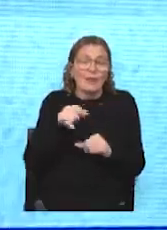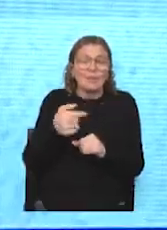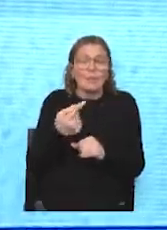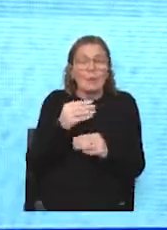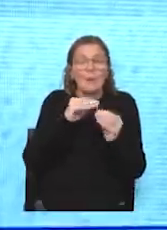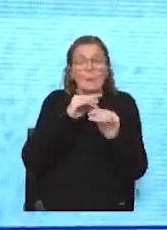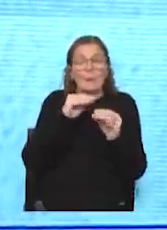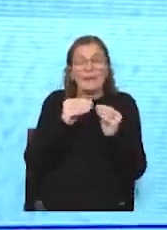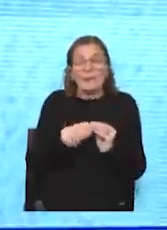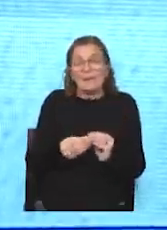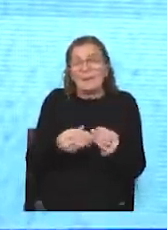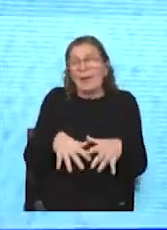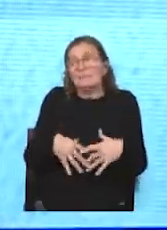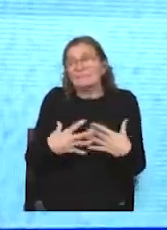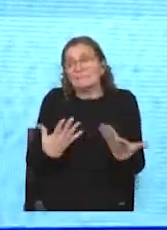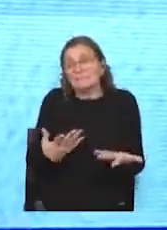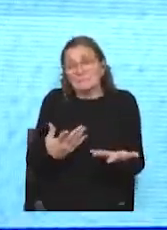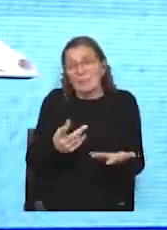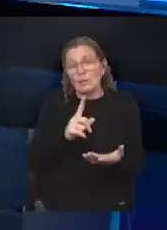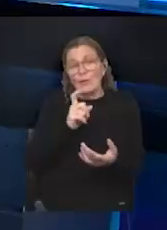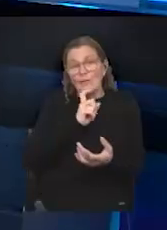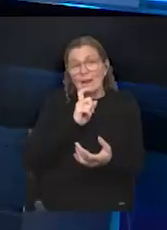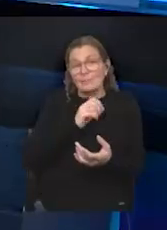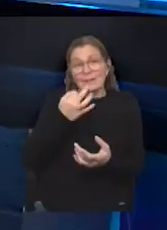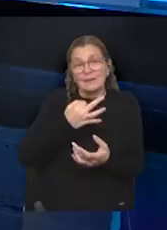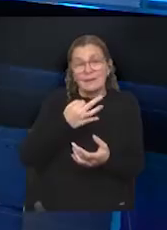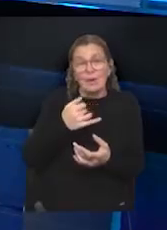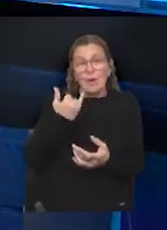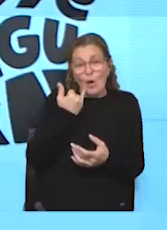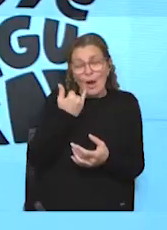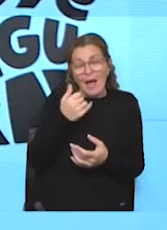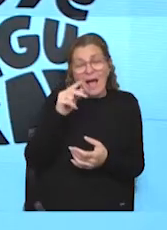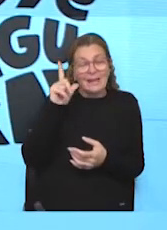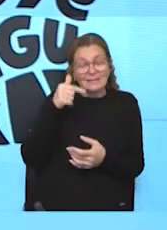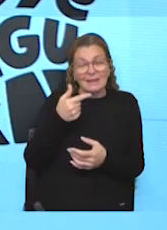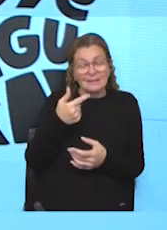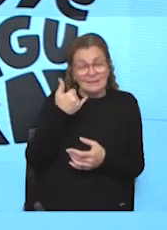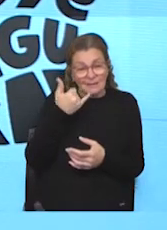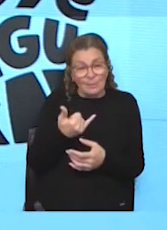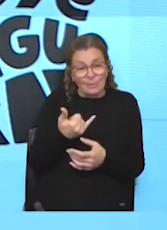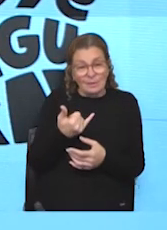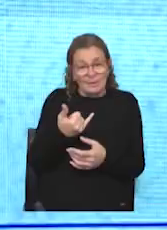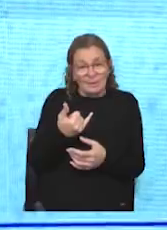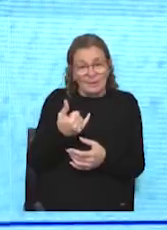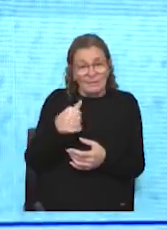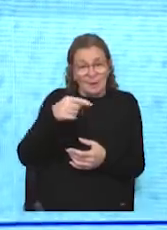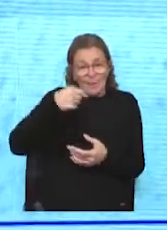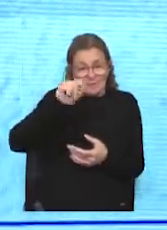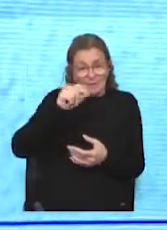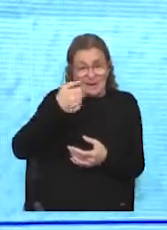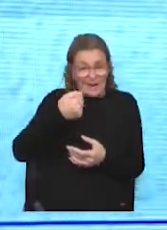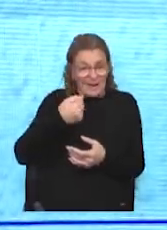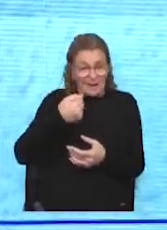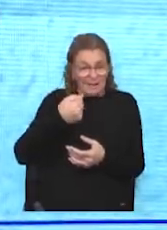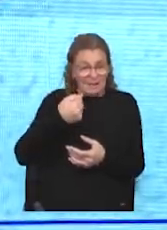la matemática termina siendo un poco creíble Hola antel Sí acá te viste que le está poniendo acento nada y no